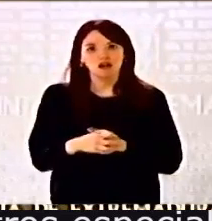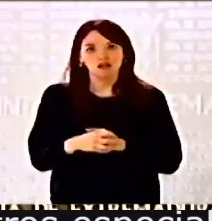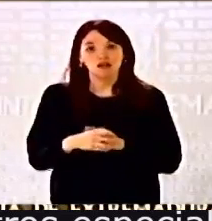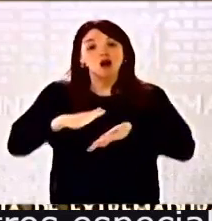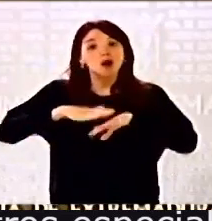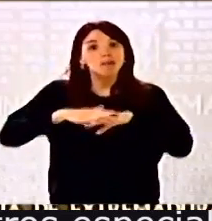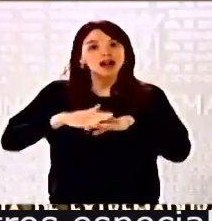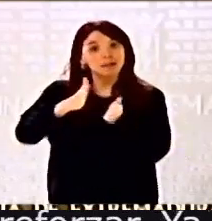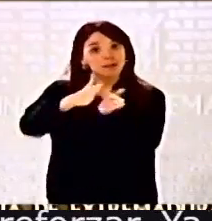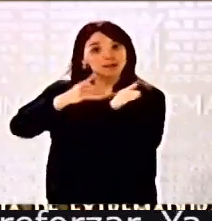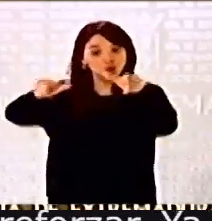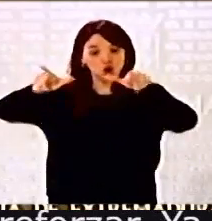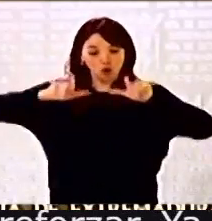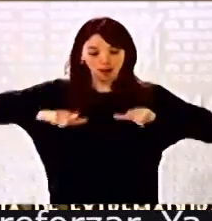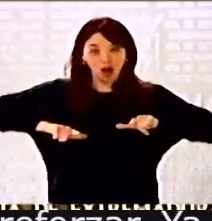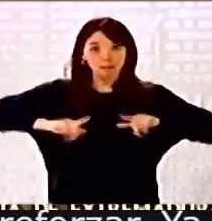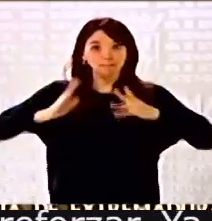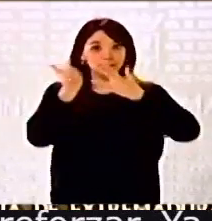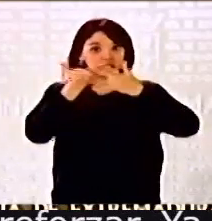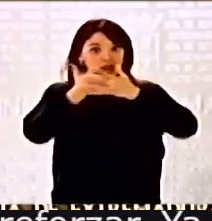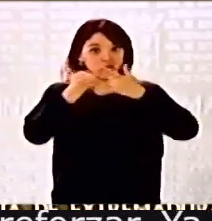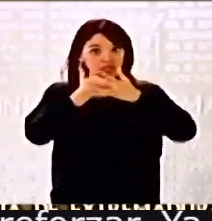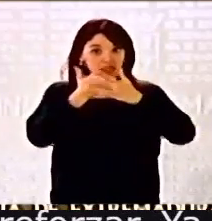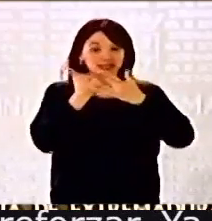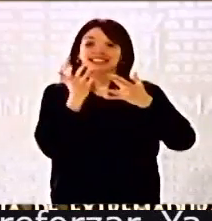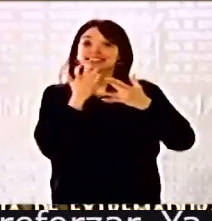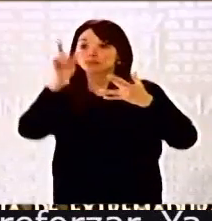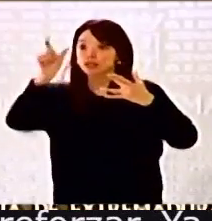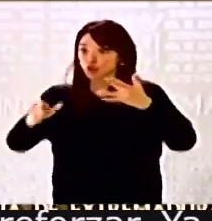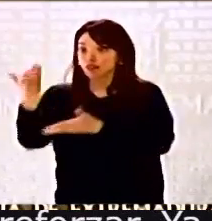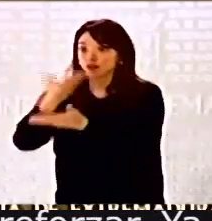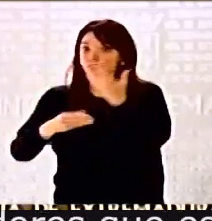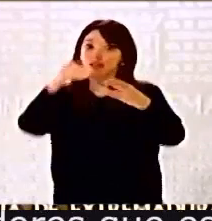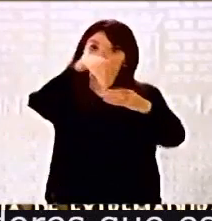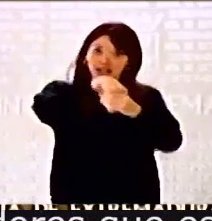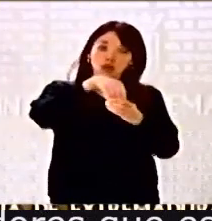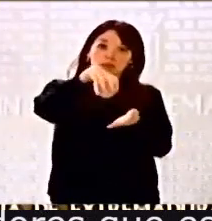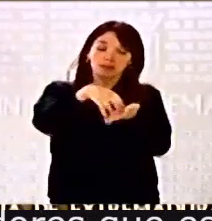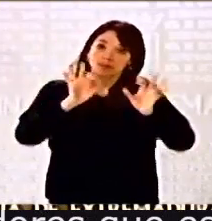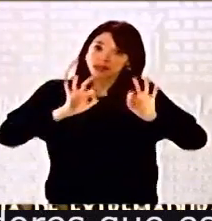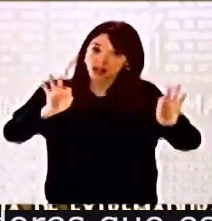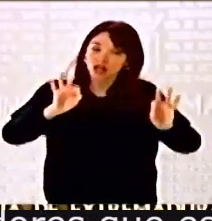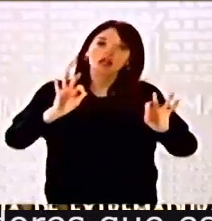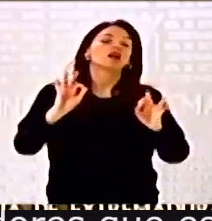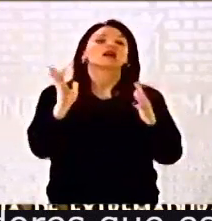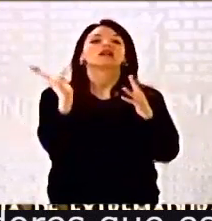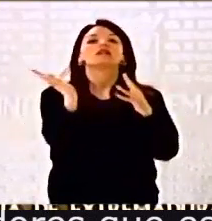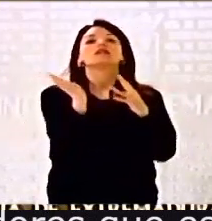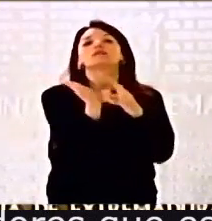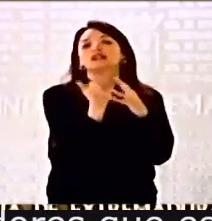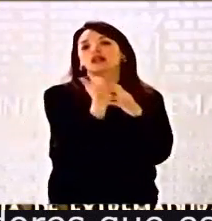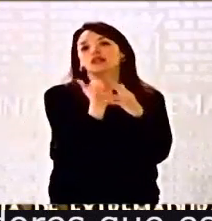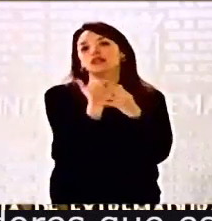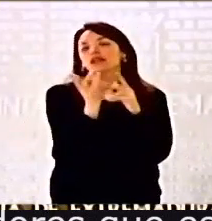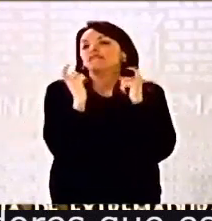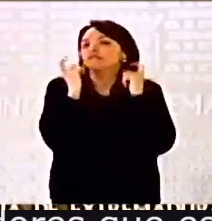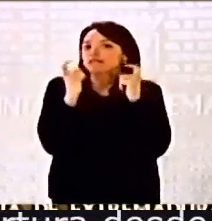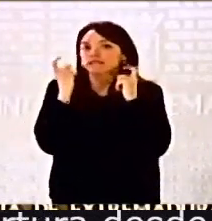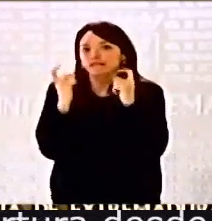las nóminas de los trabajadores que están en los centros especiales de empleo tienen una cobertura desde las políticas públicas. Bueno, pues vamos a